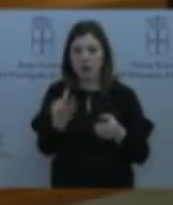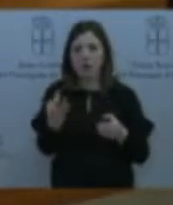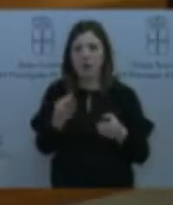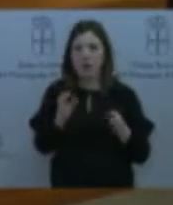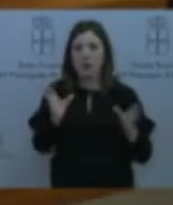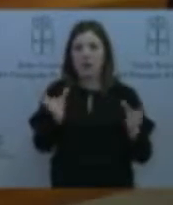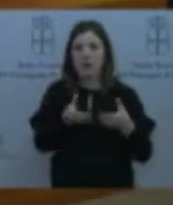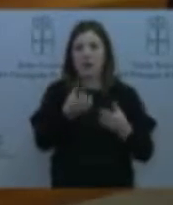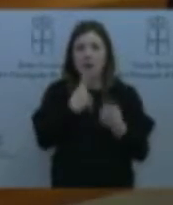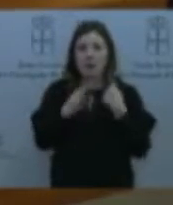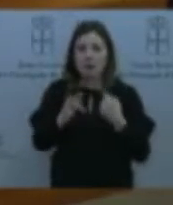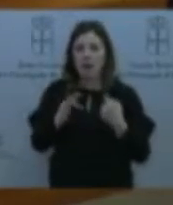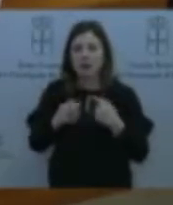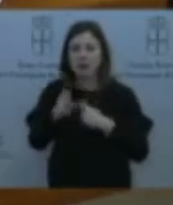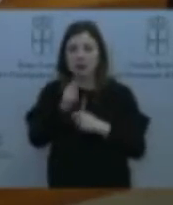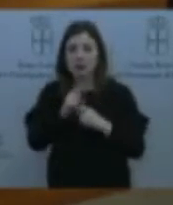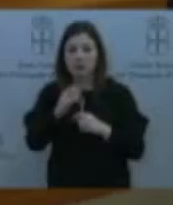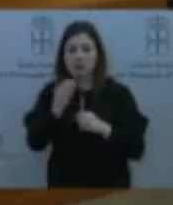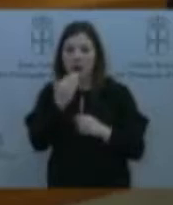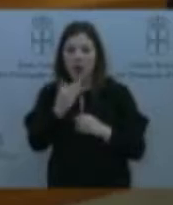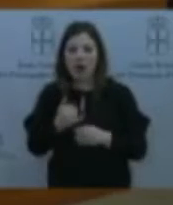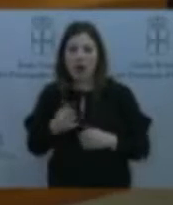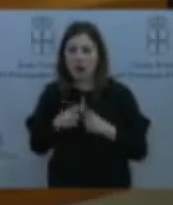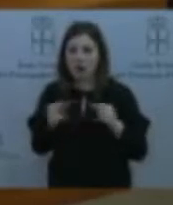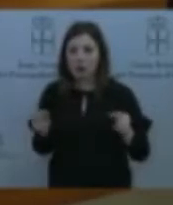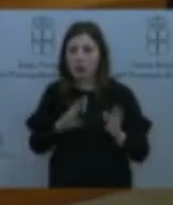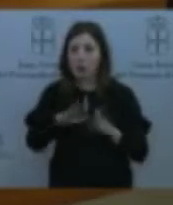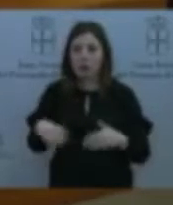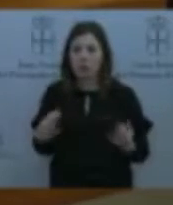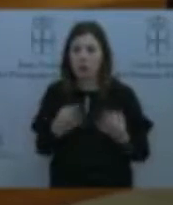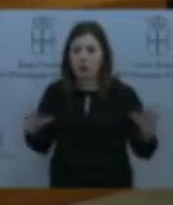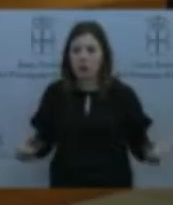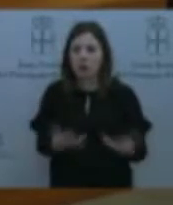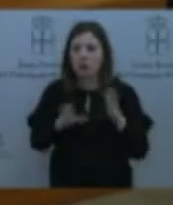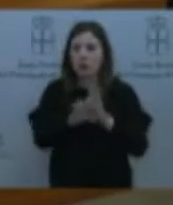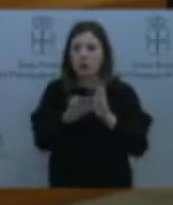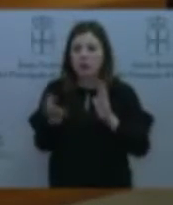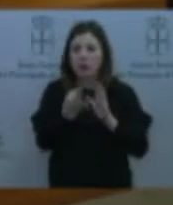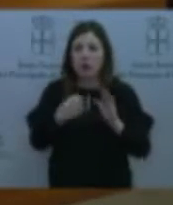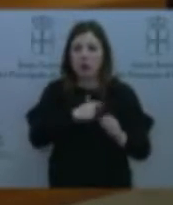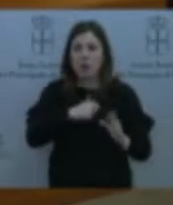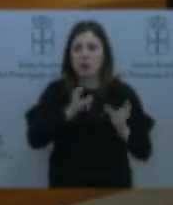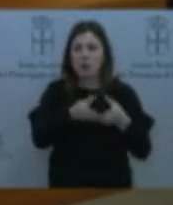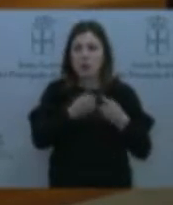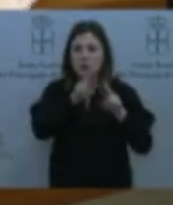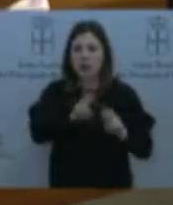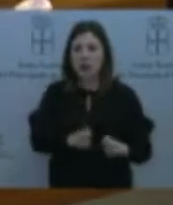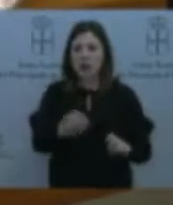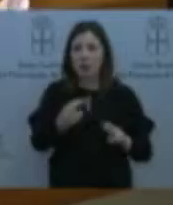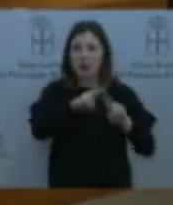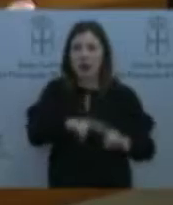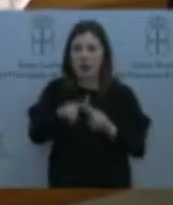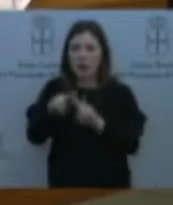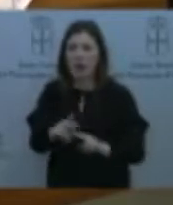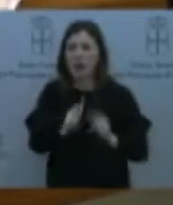el último ya es de traca. Se impulsará la constitución de una comisión de investigación que analice los pormenores de la adjudicación, ejecución y liquidación de las obras del